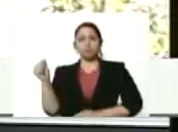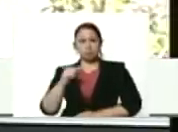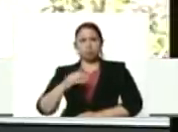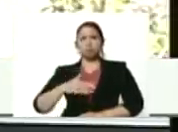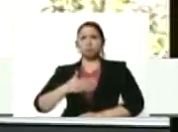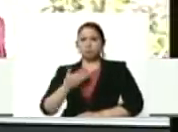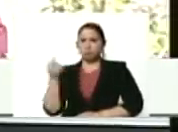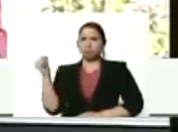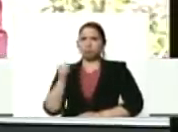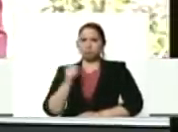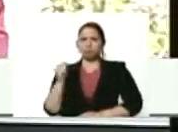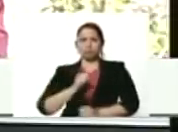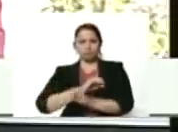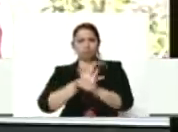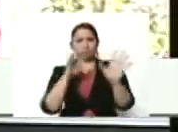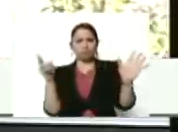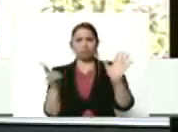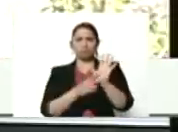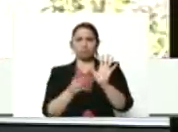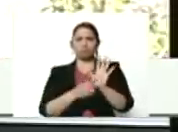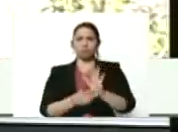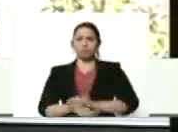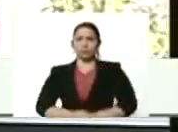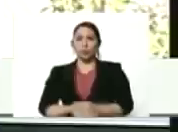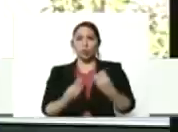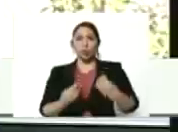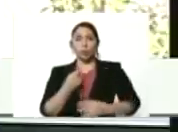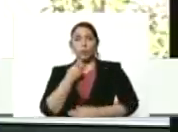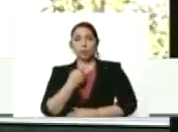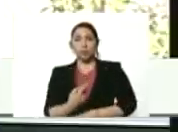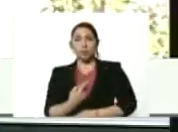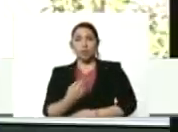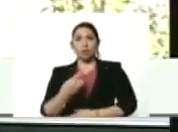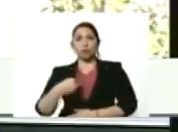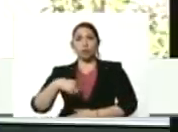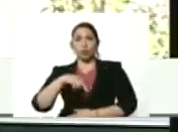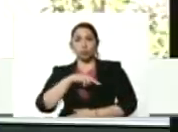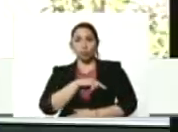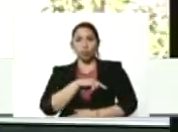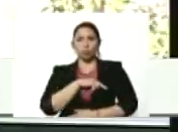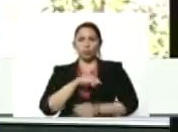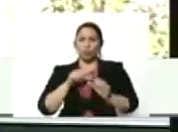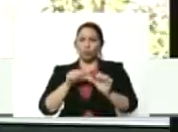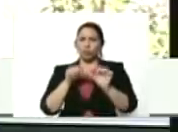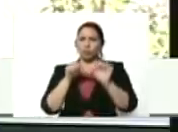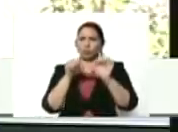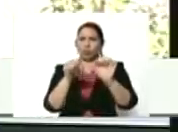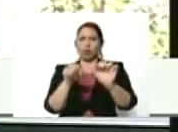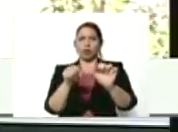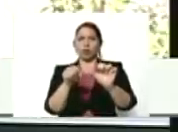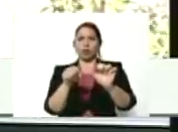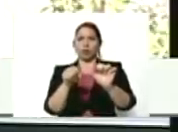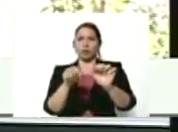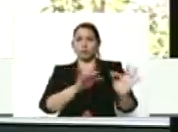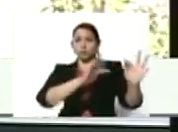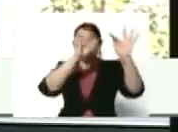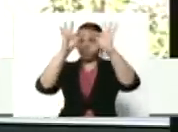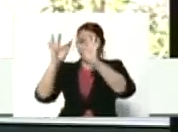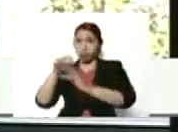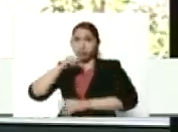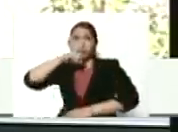Sí se puede, claro que sí. Como decía Cabrisa, somos continuidad del legado